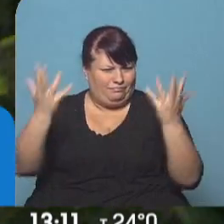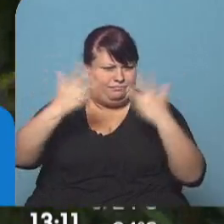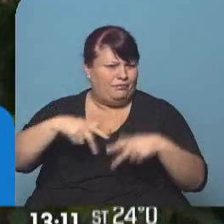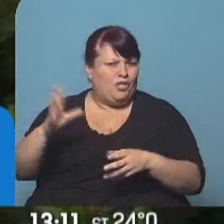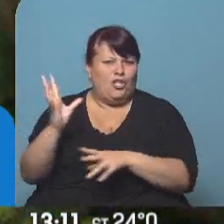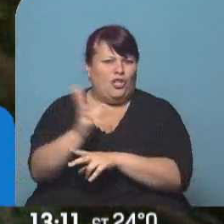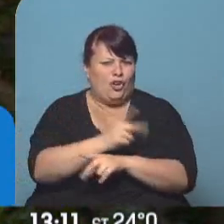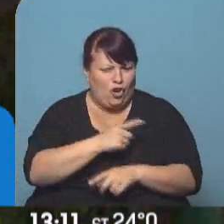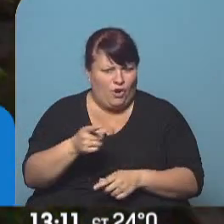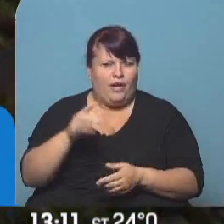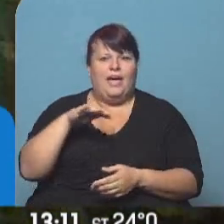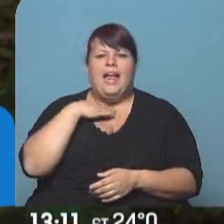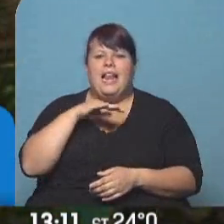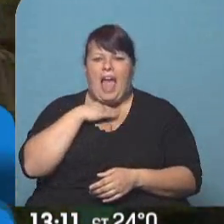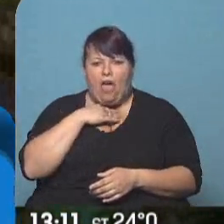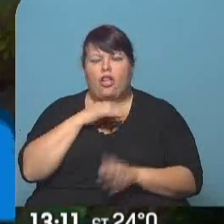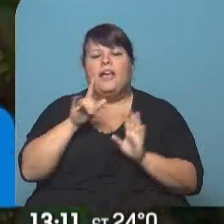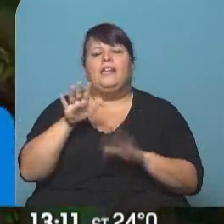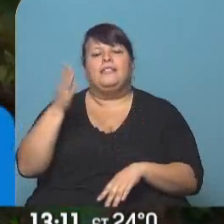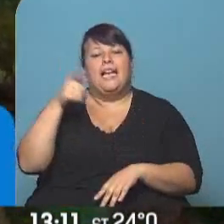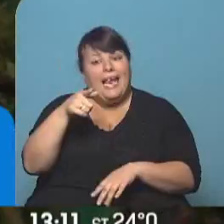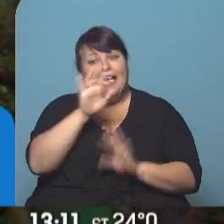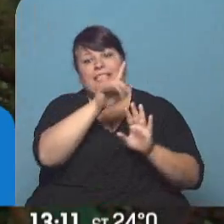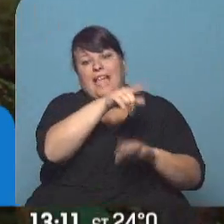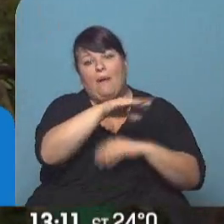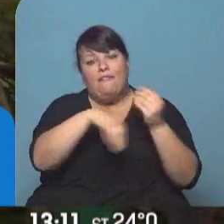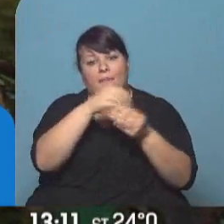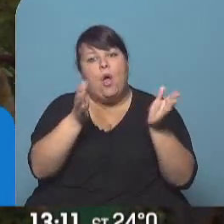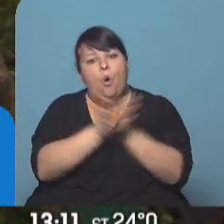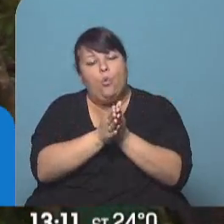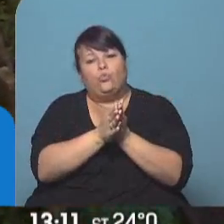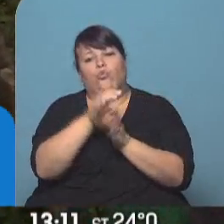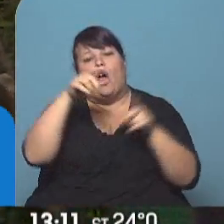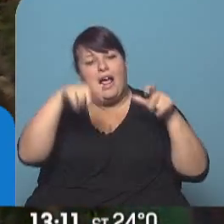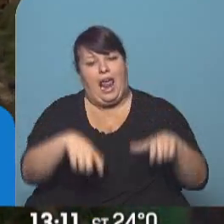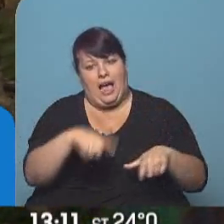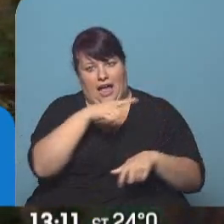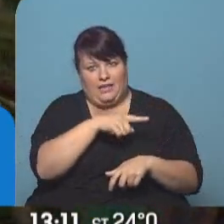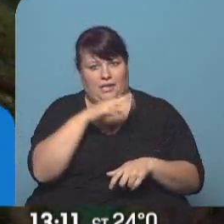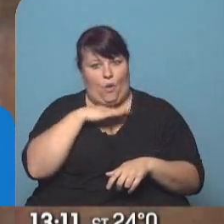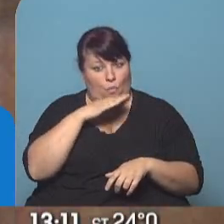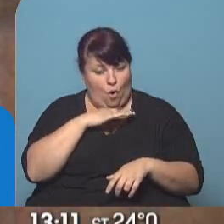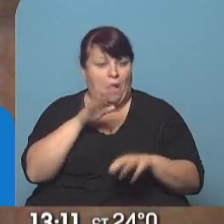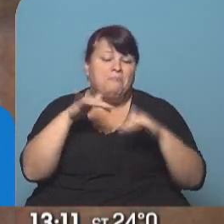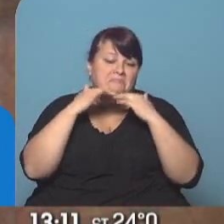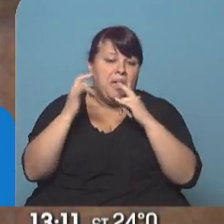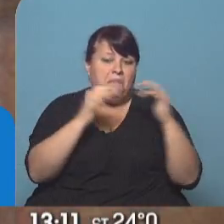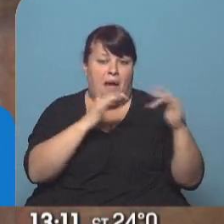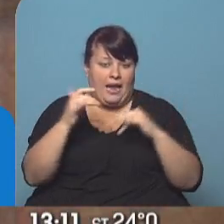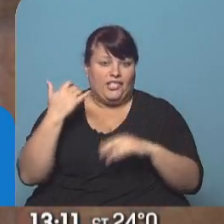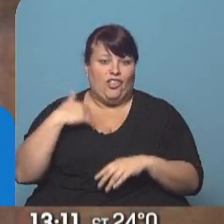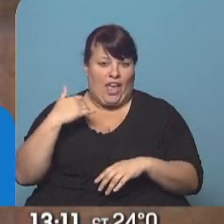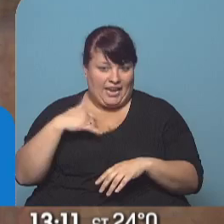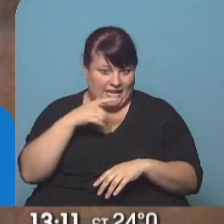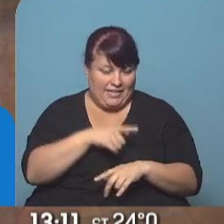por delincuentes mientras él y su familia se encontraban en la Bombonera viendo el partido entre